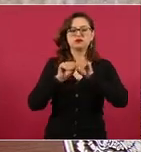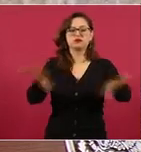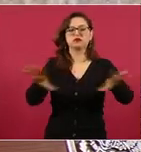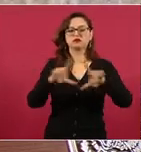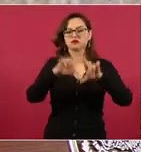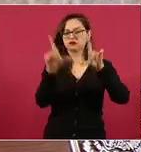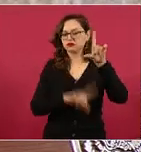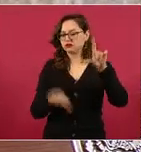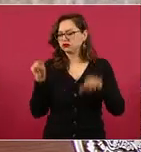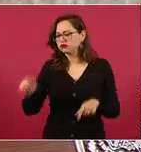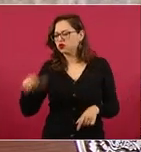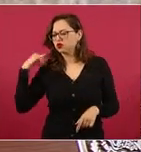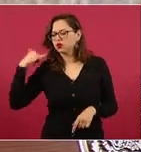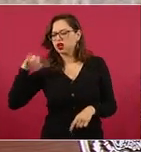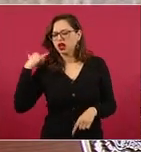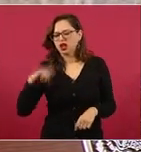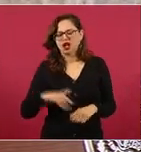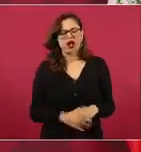Yucatán,